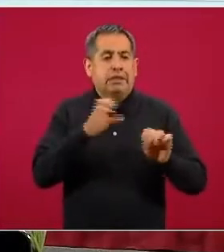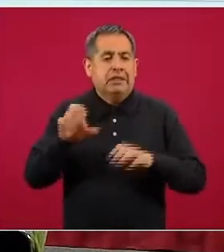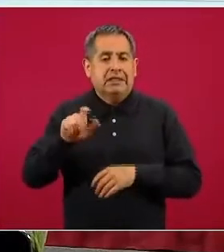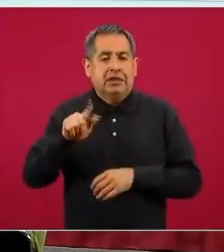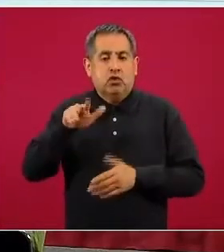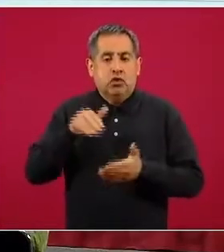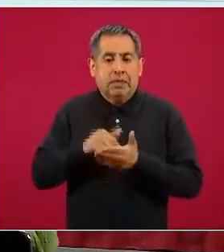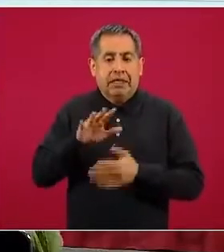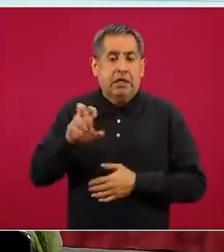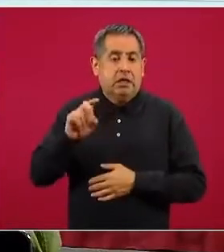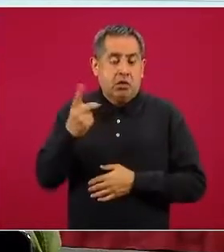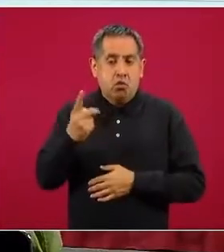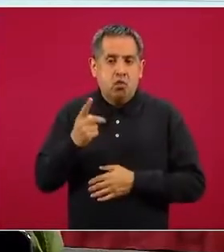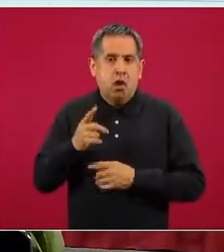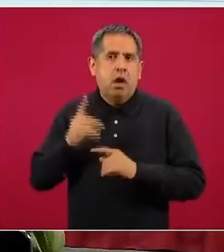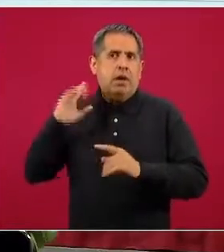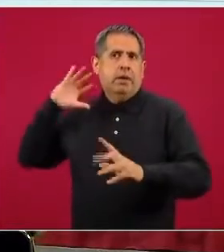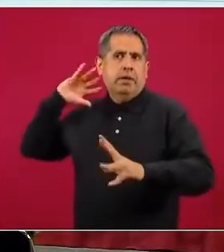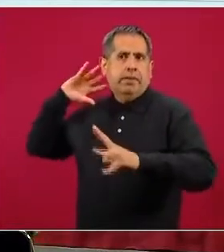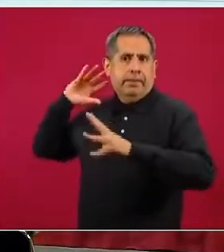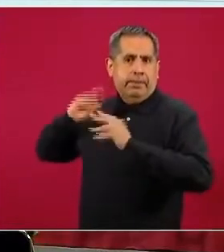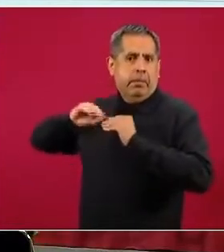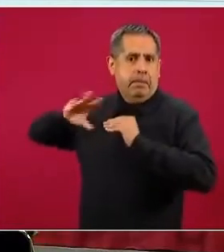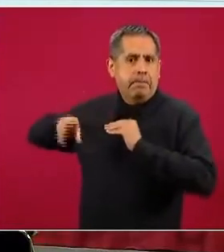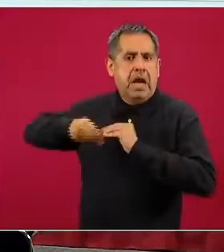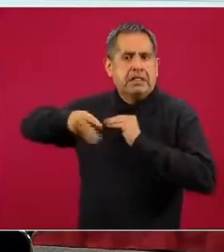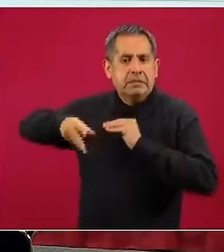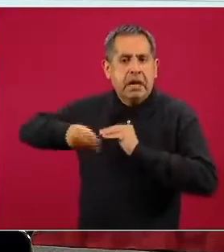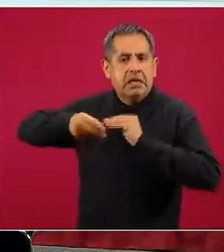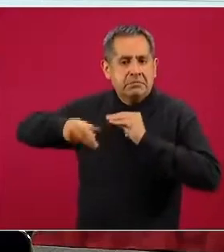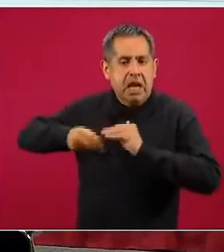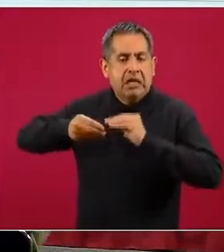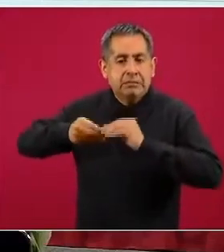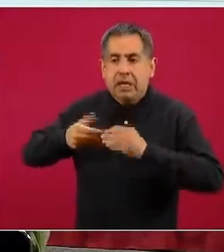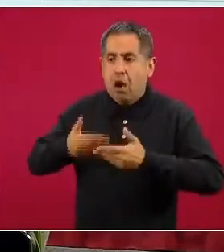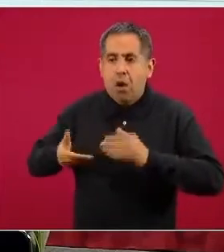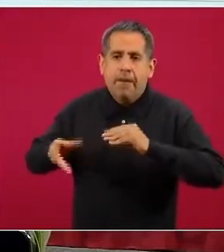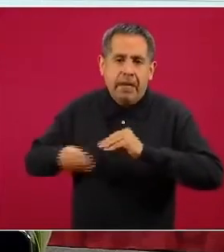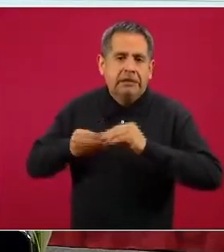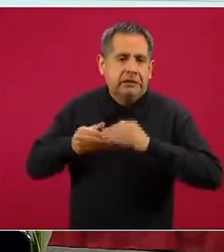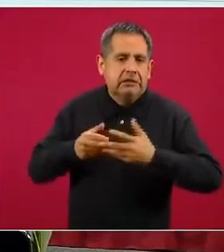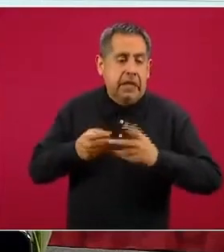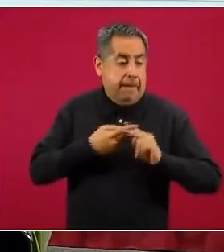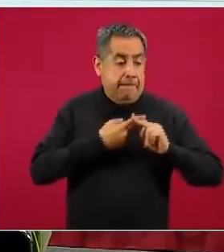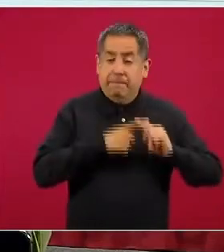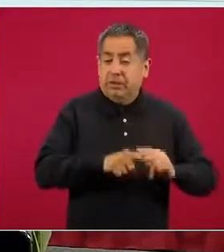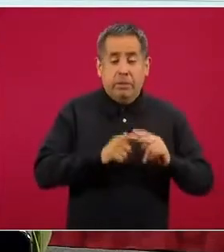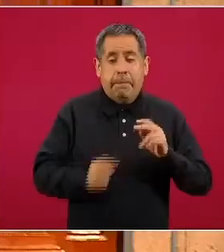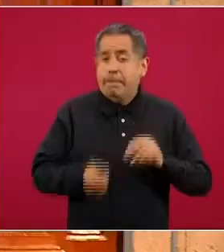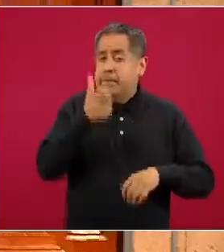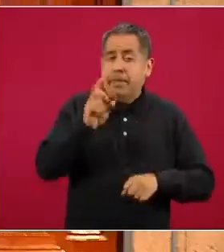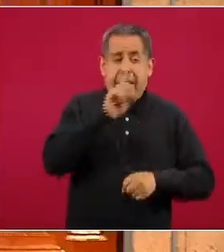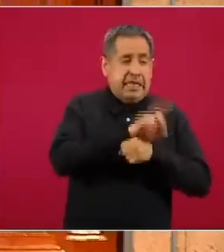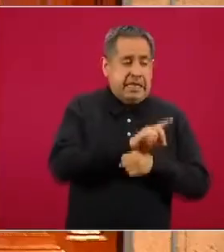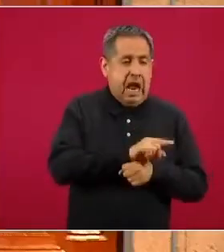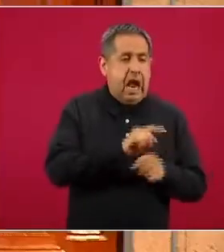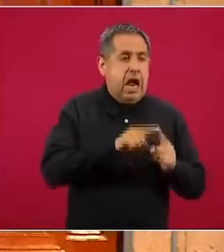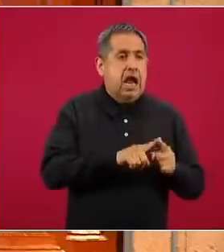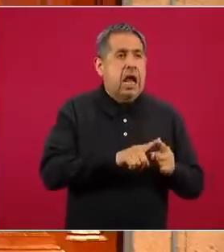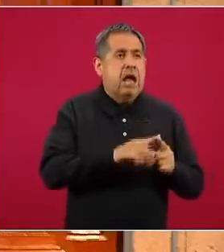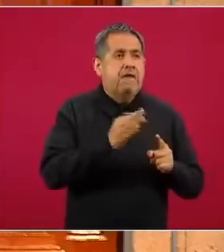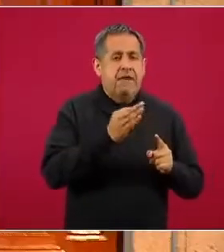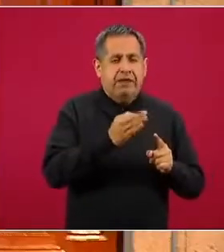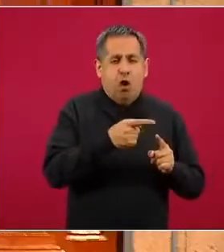978.531, recordando que este es un acumulado que se viene sumando diariamente desde que inició el primer caso el último día